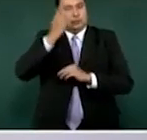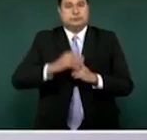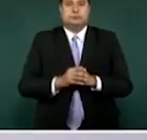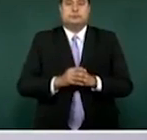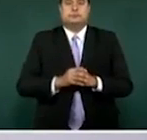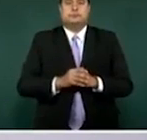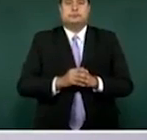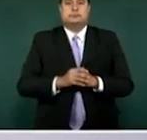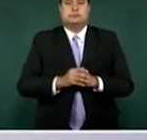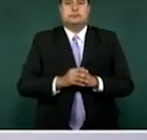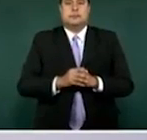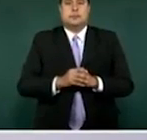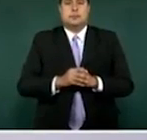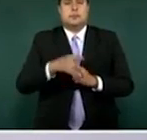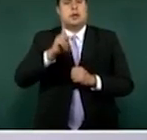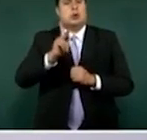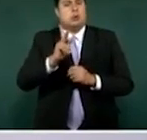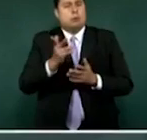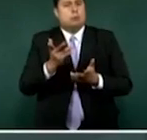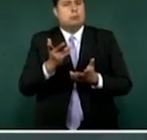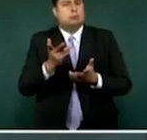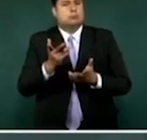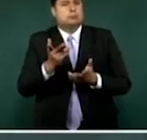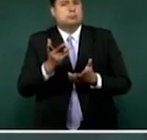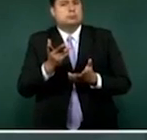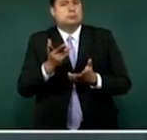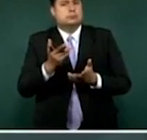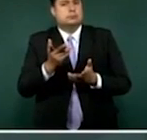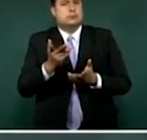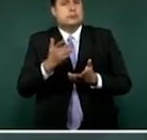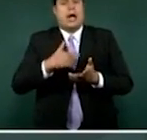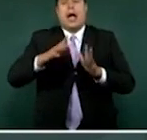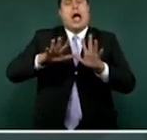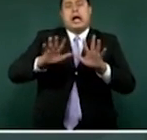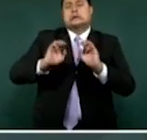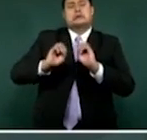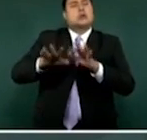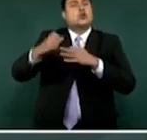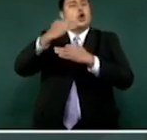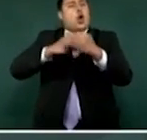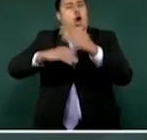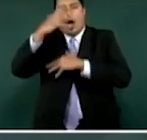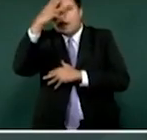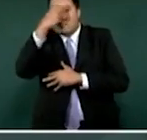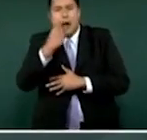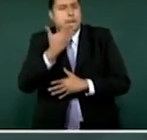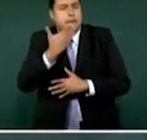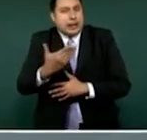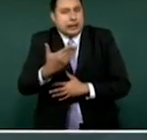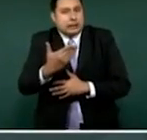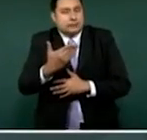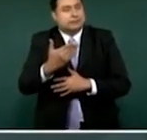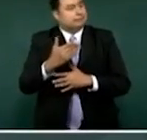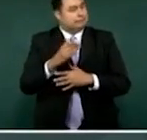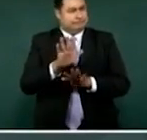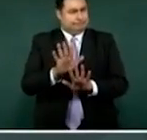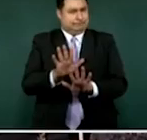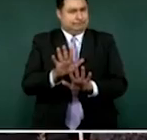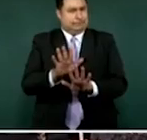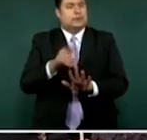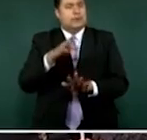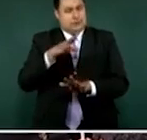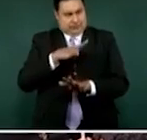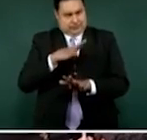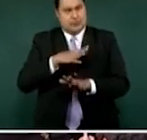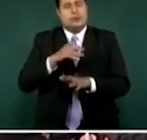Esto no significa que sea un paraíso en materia de